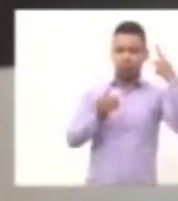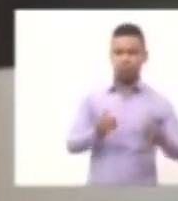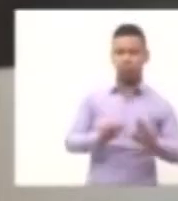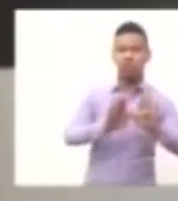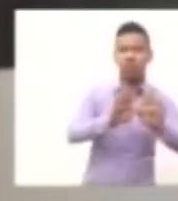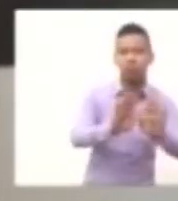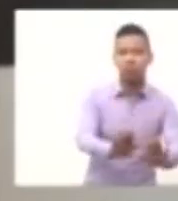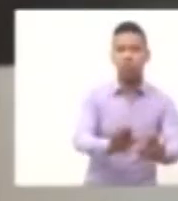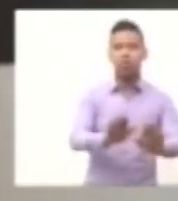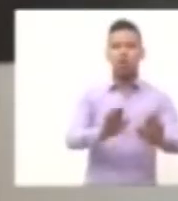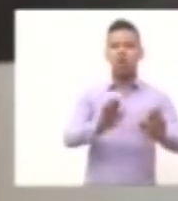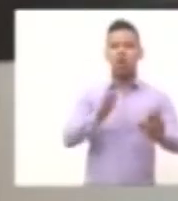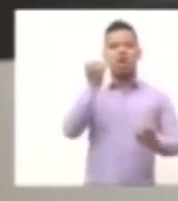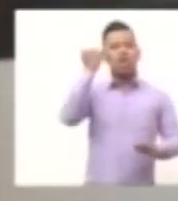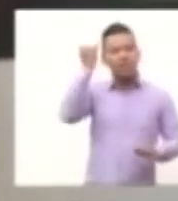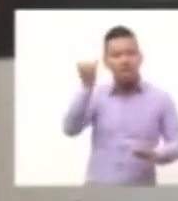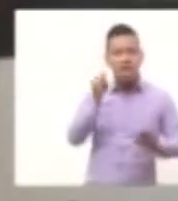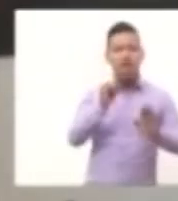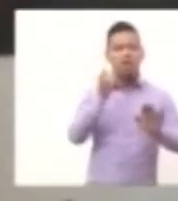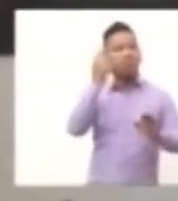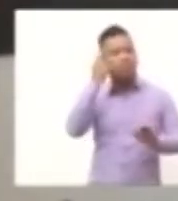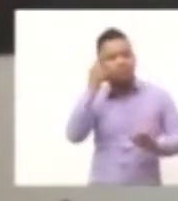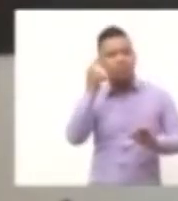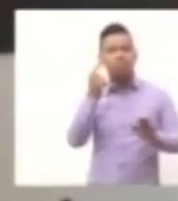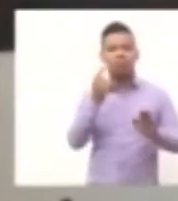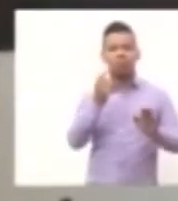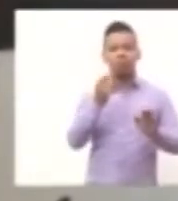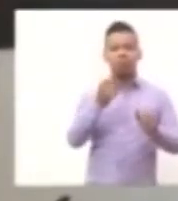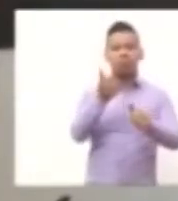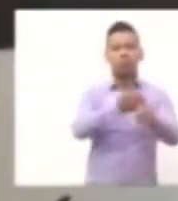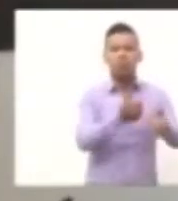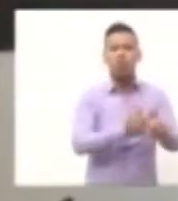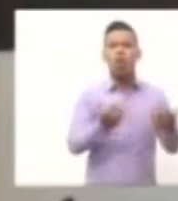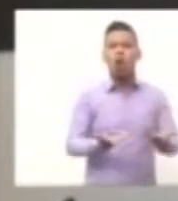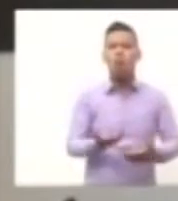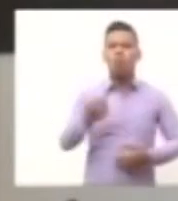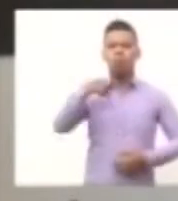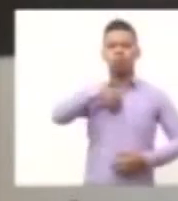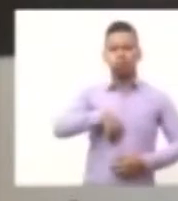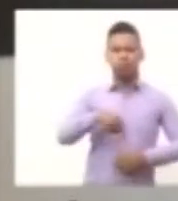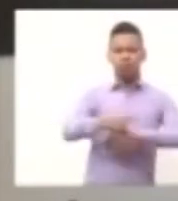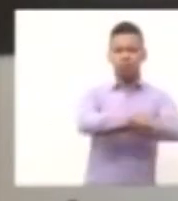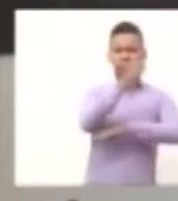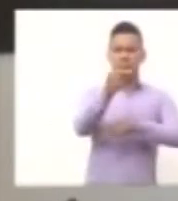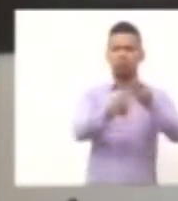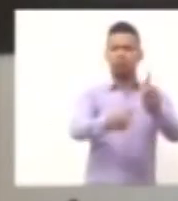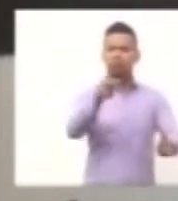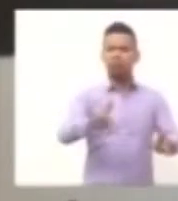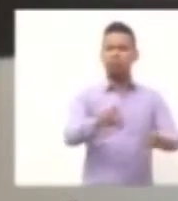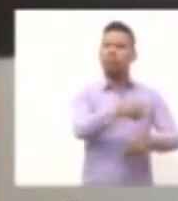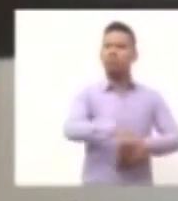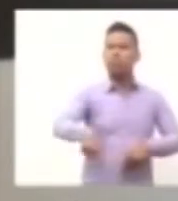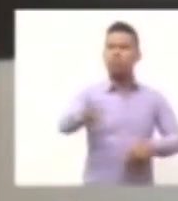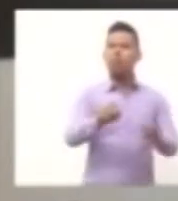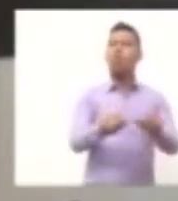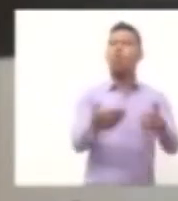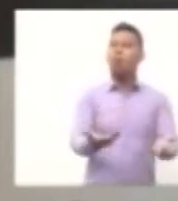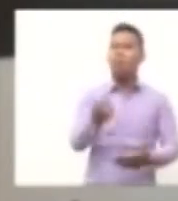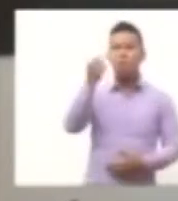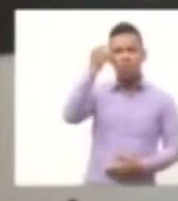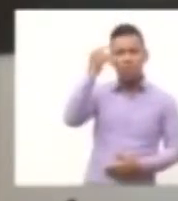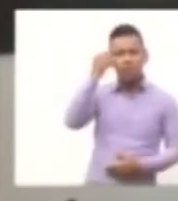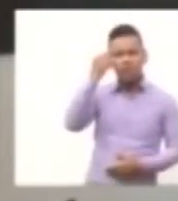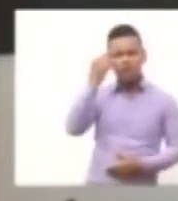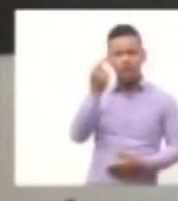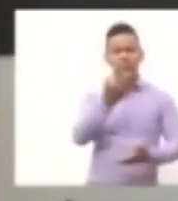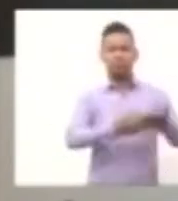idiosincrasia y el orden interno de cómo piensa uno, cómo piensa el costeño alrededor de sus amigos y del argón nuestro, hacer un